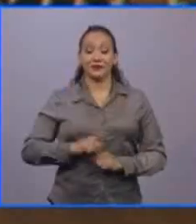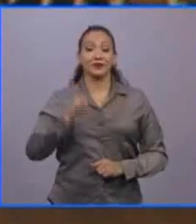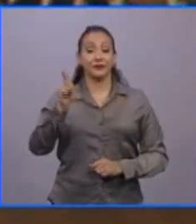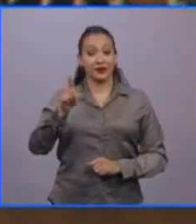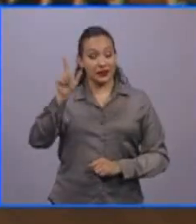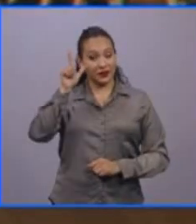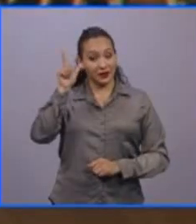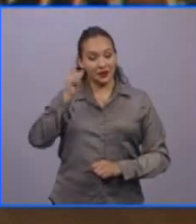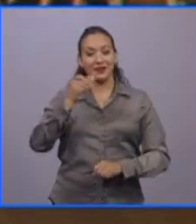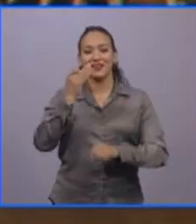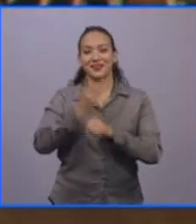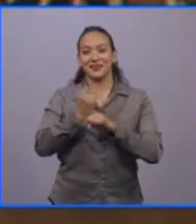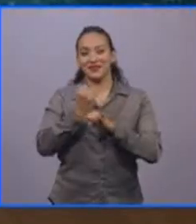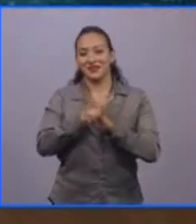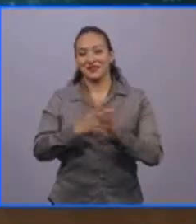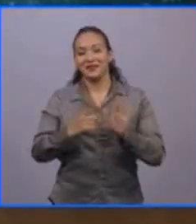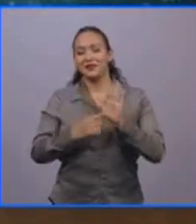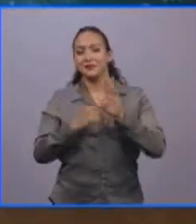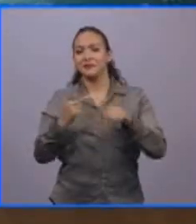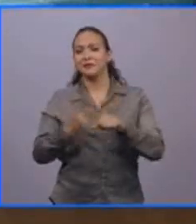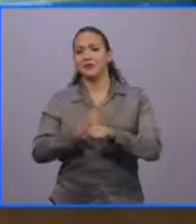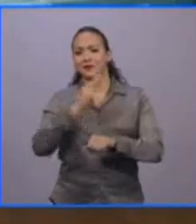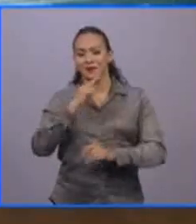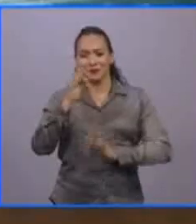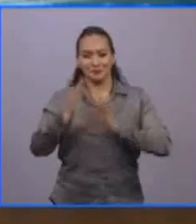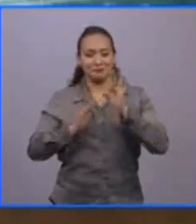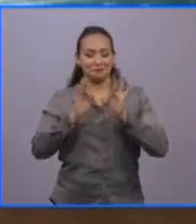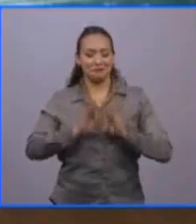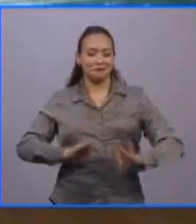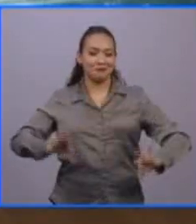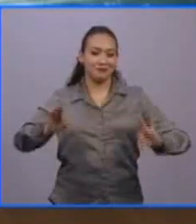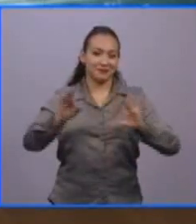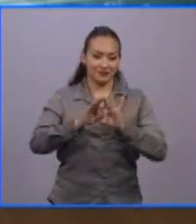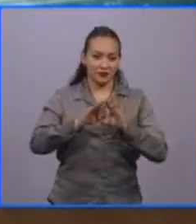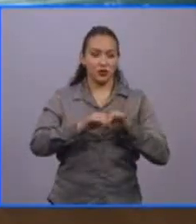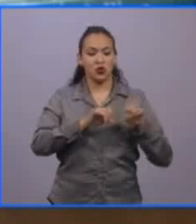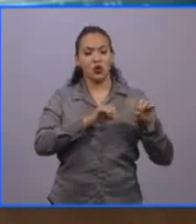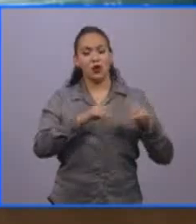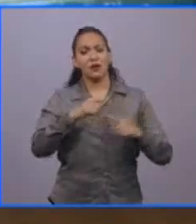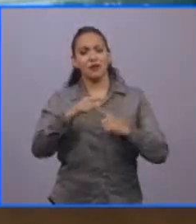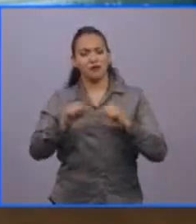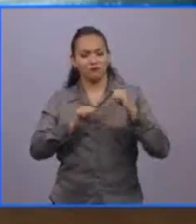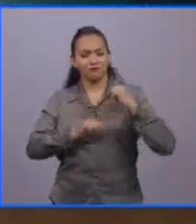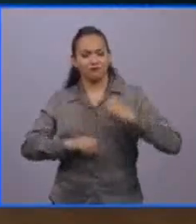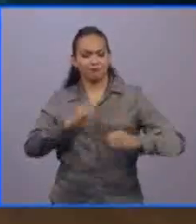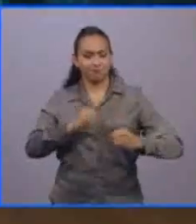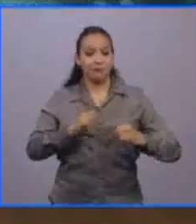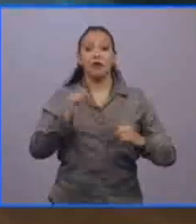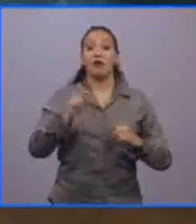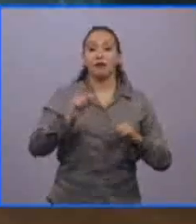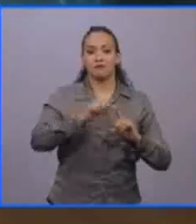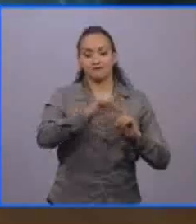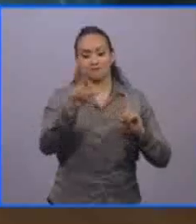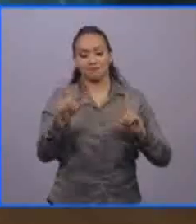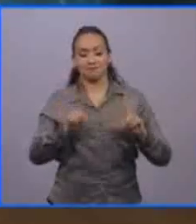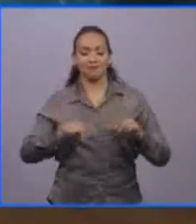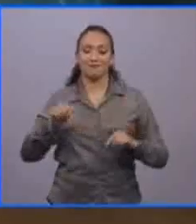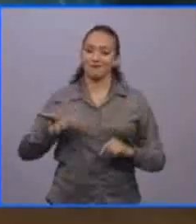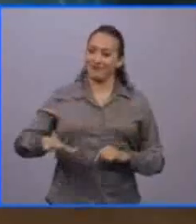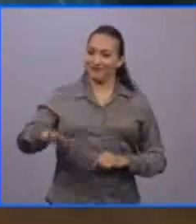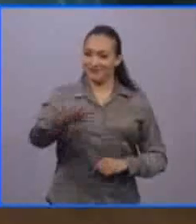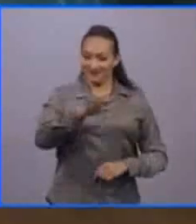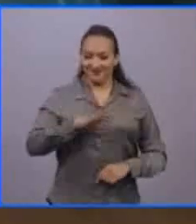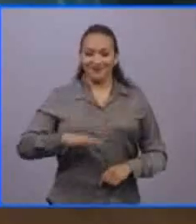Laura Murillo y le presentaremos la información más importante de lo que ha ocurrido dentro del Poder Judicial de la Federación y por supuesto